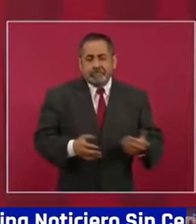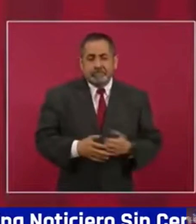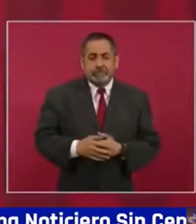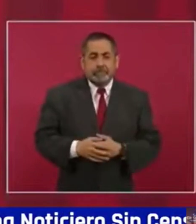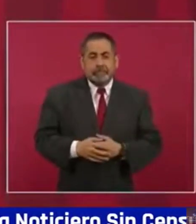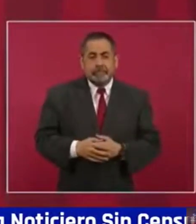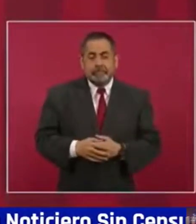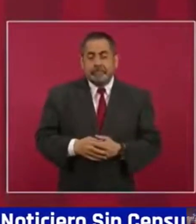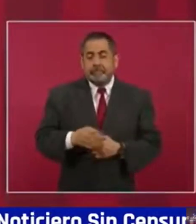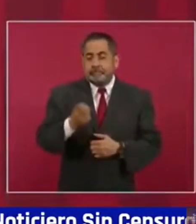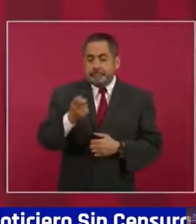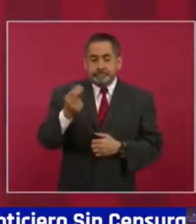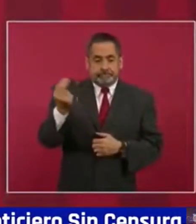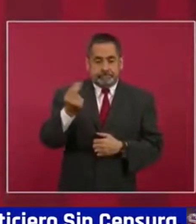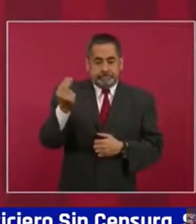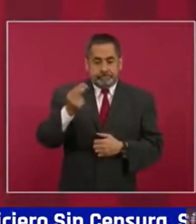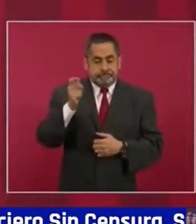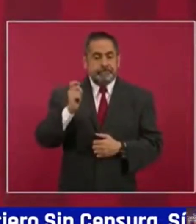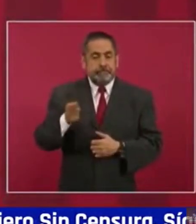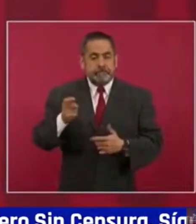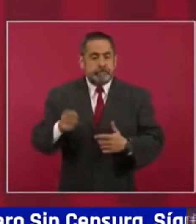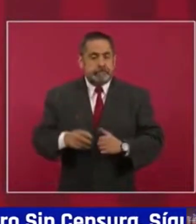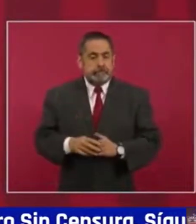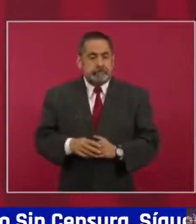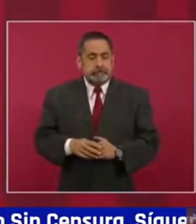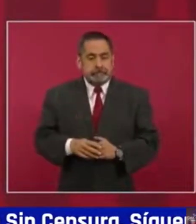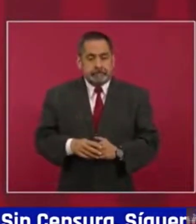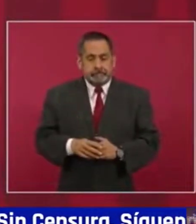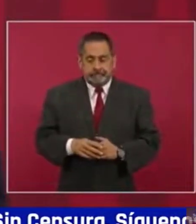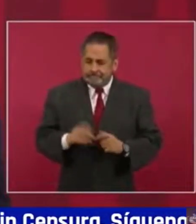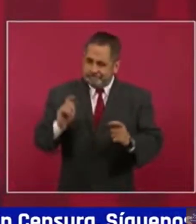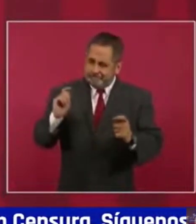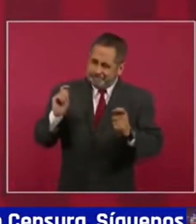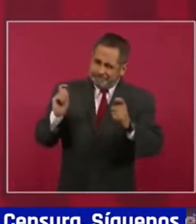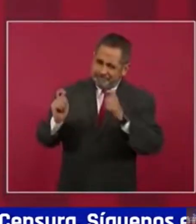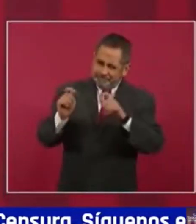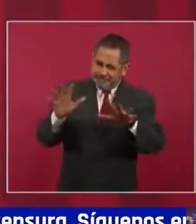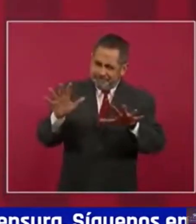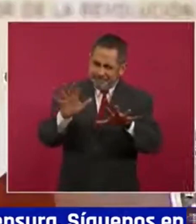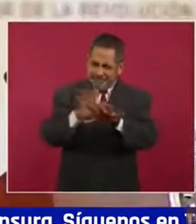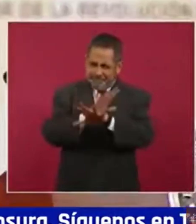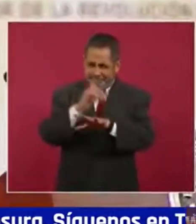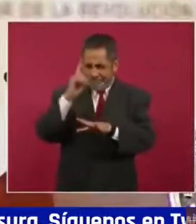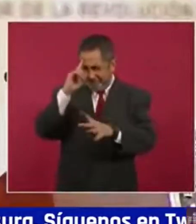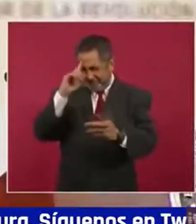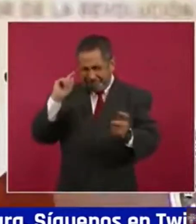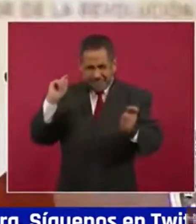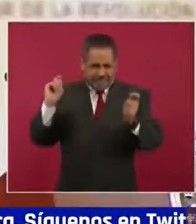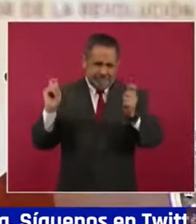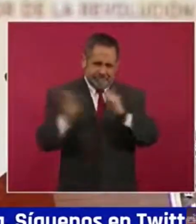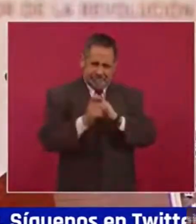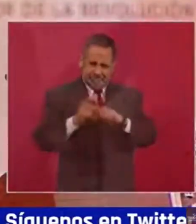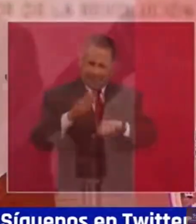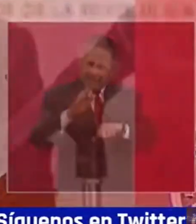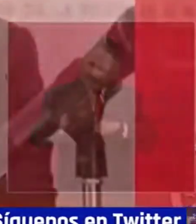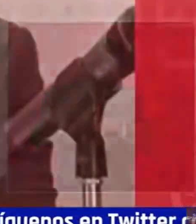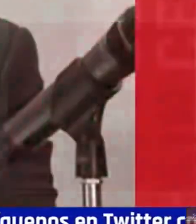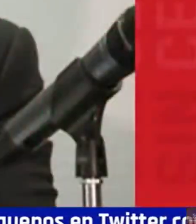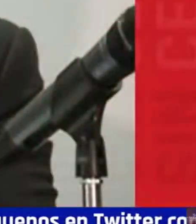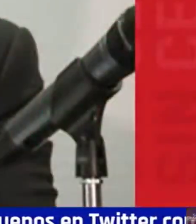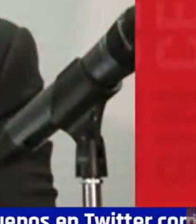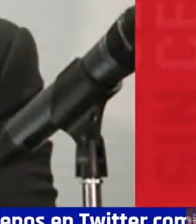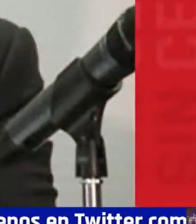han... Bueno, hace un rato exhibíamos la defensa que hizo de Murillo Karam y de la verdad histórica Ciro